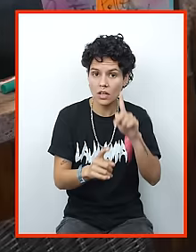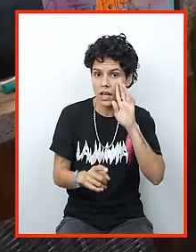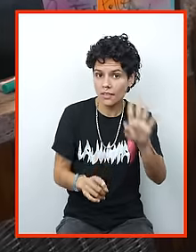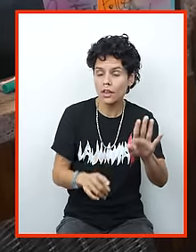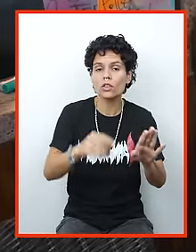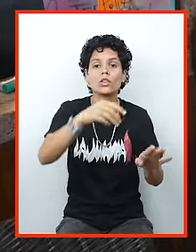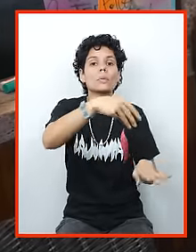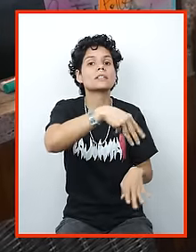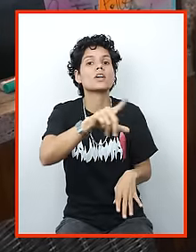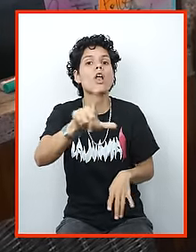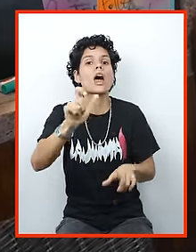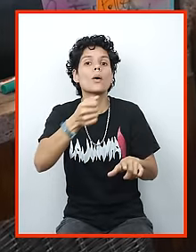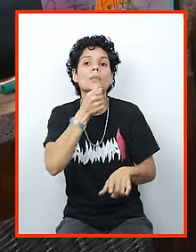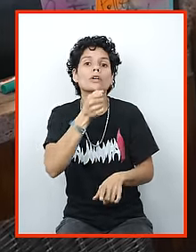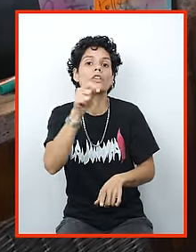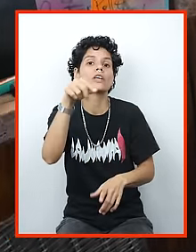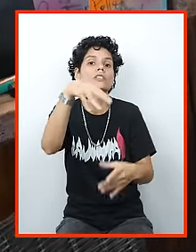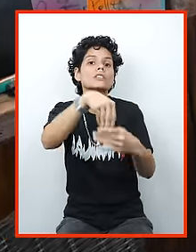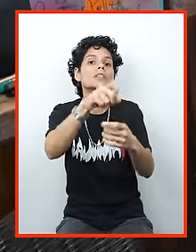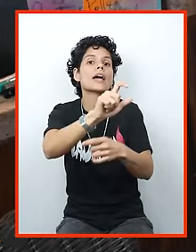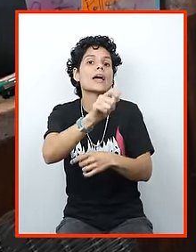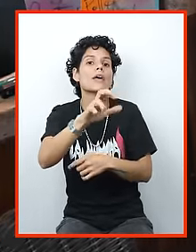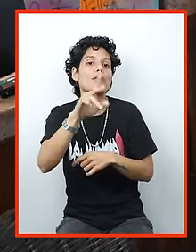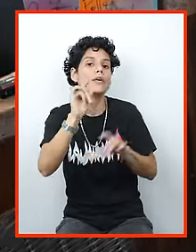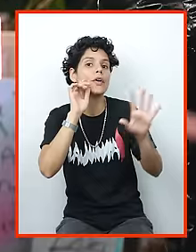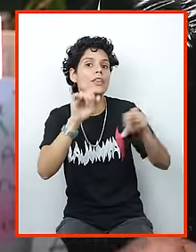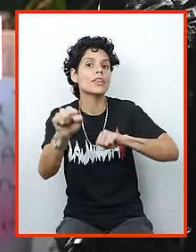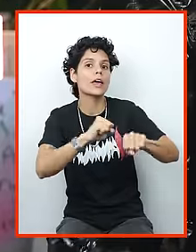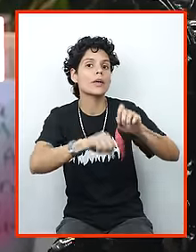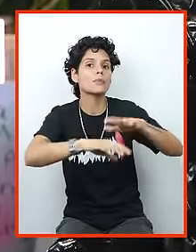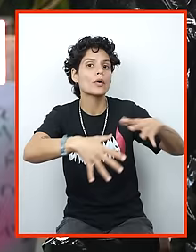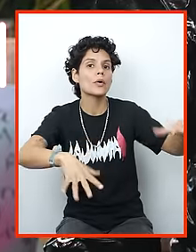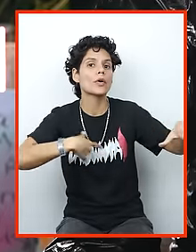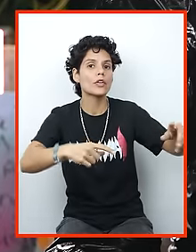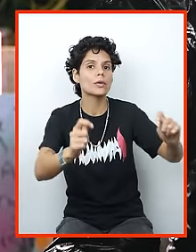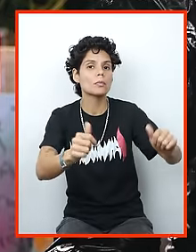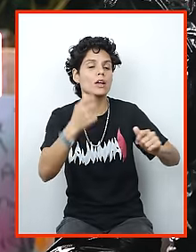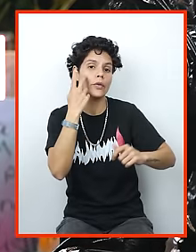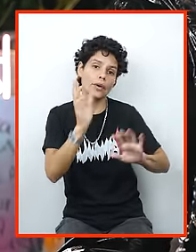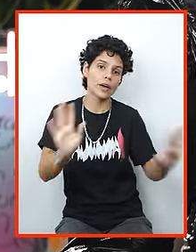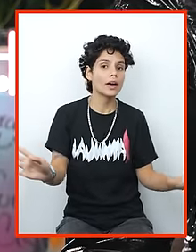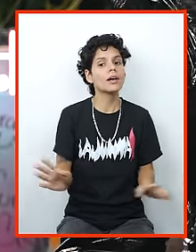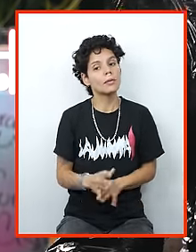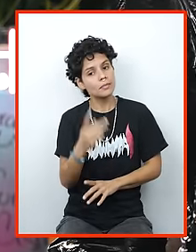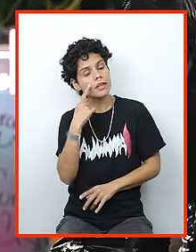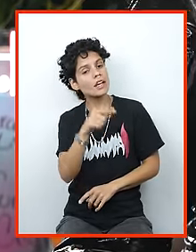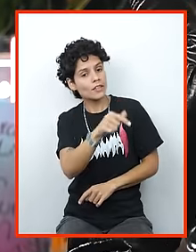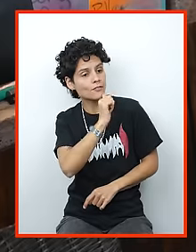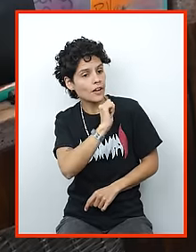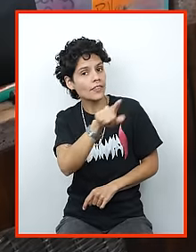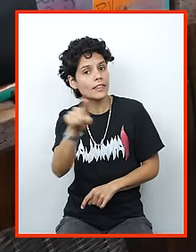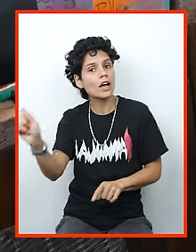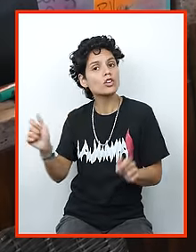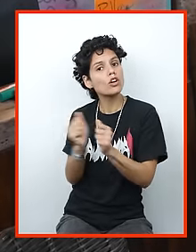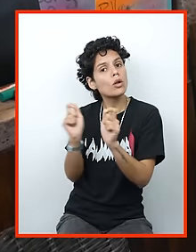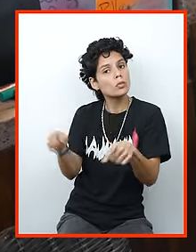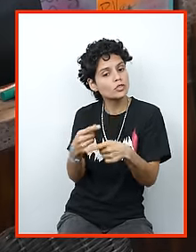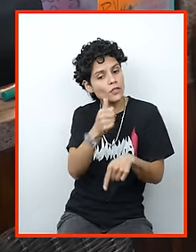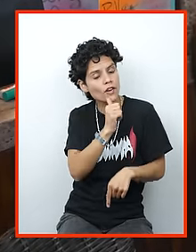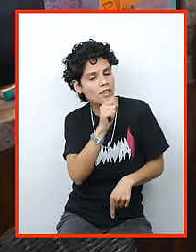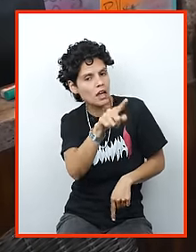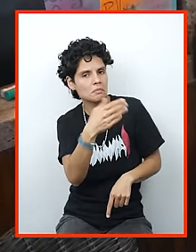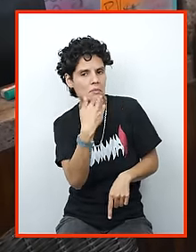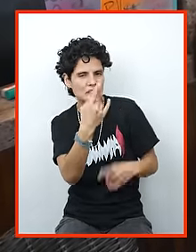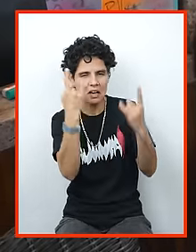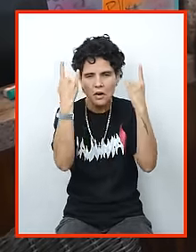completísimo. Atento, Marcelo Lago, ¿ah? ¿Eh? Te quedaste ahí, te quedaste corto, ¿ah? ¿Eh? Ahí te quedaste chico, ¿no? Sí, de verdad. El hombre igual tiene